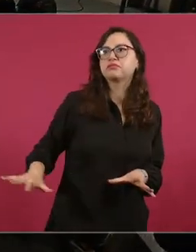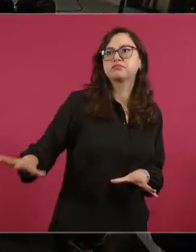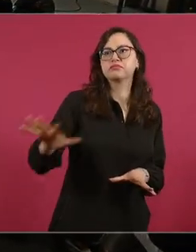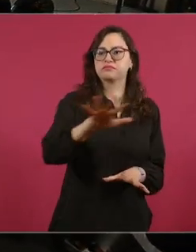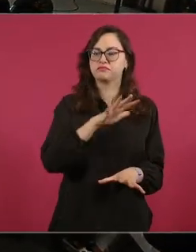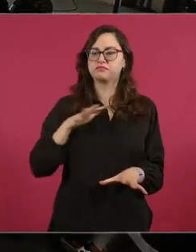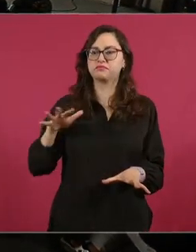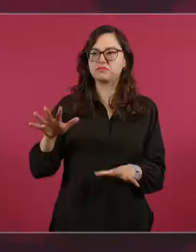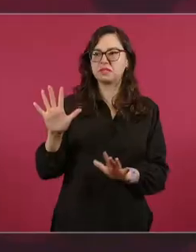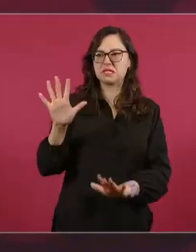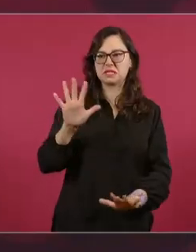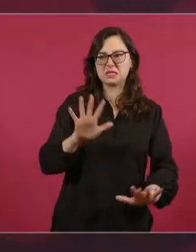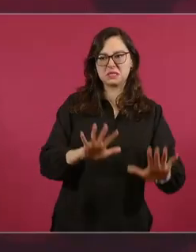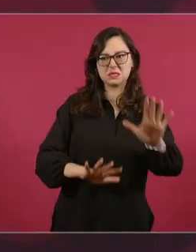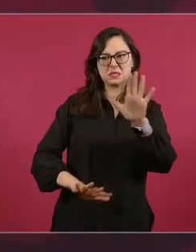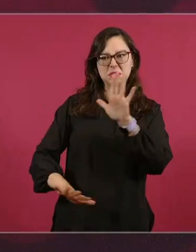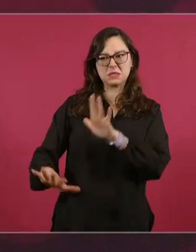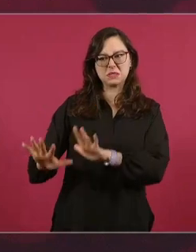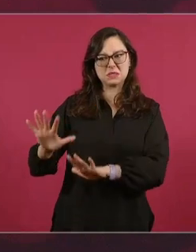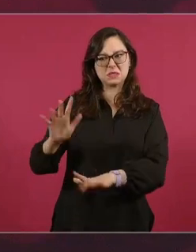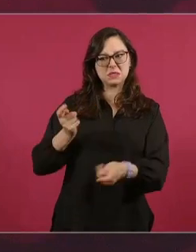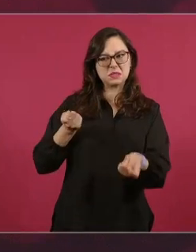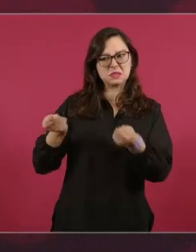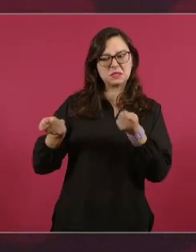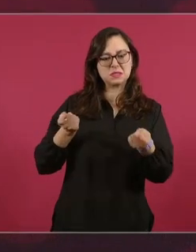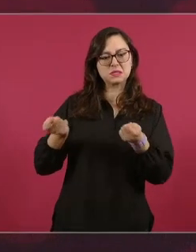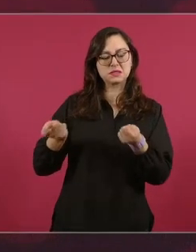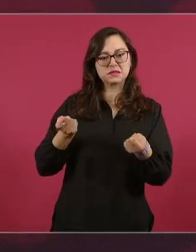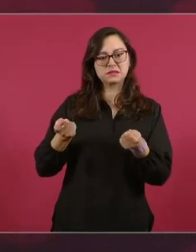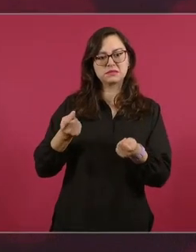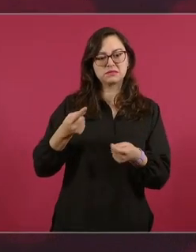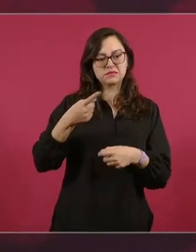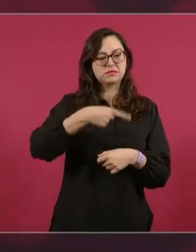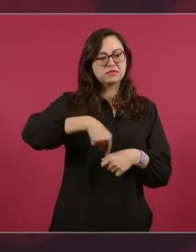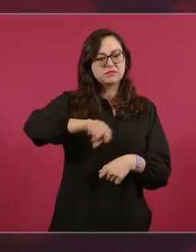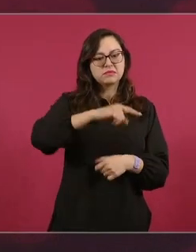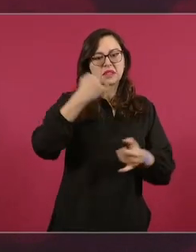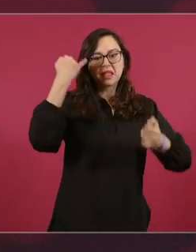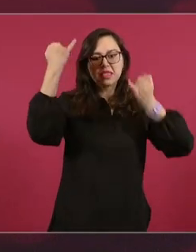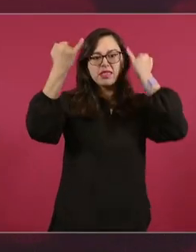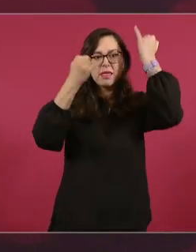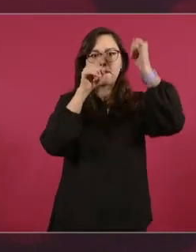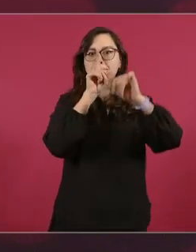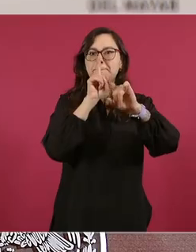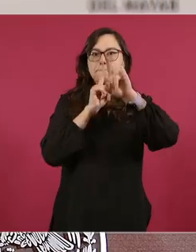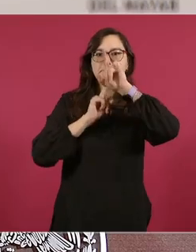Son las grandes fábricas de mentiras.